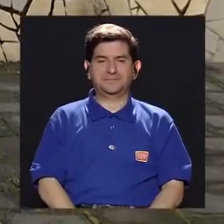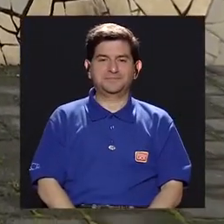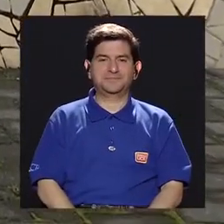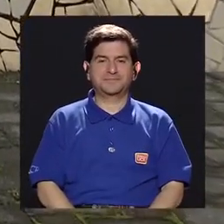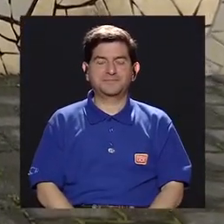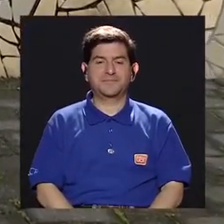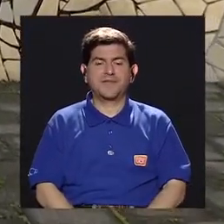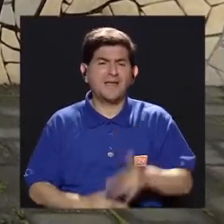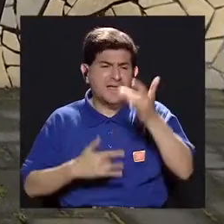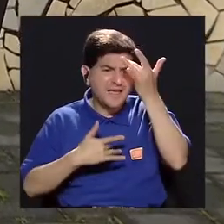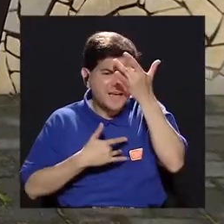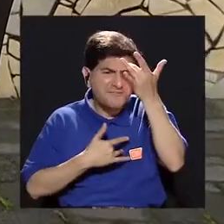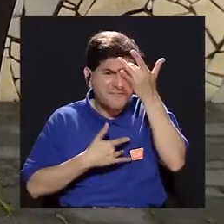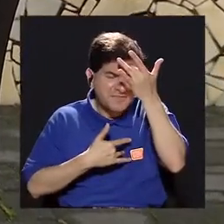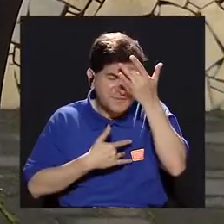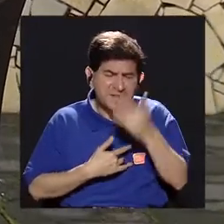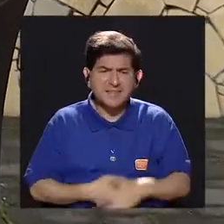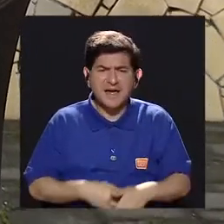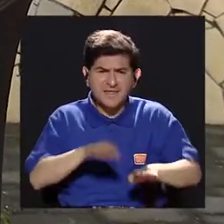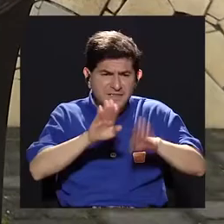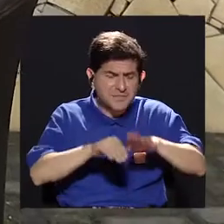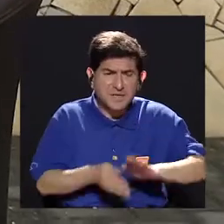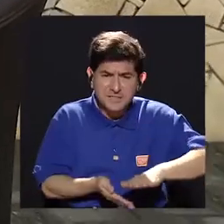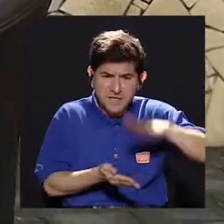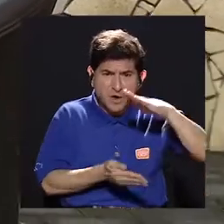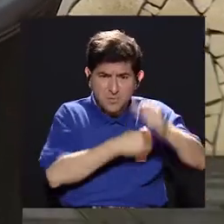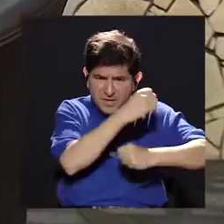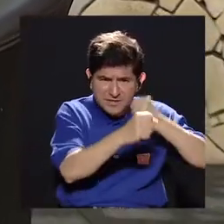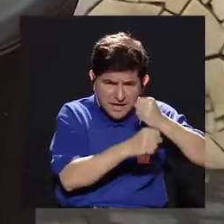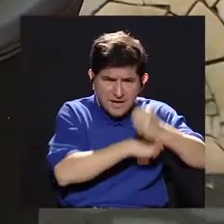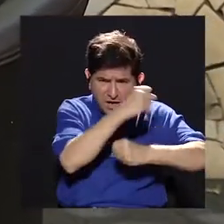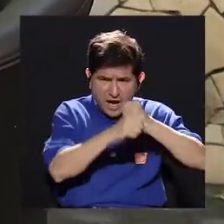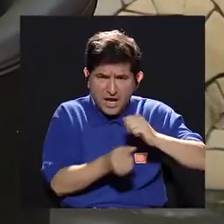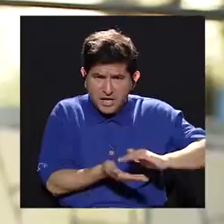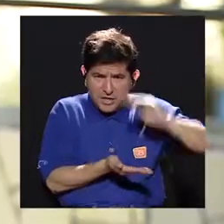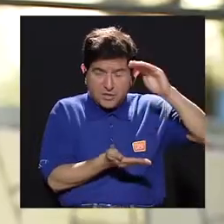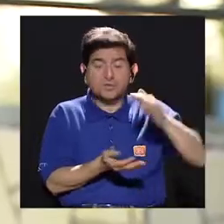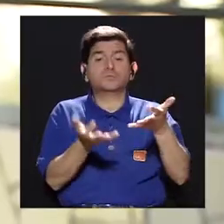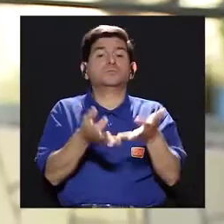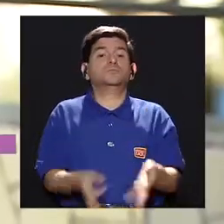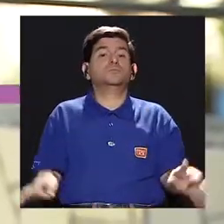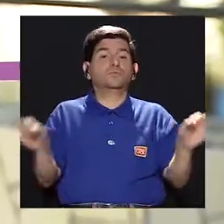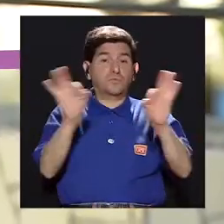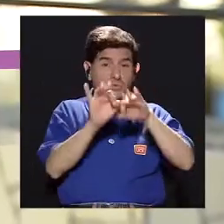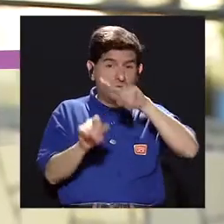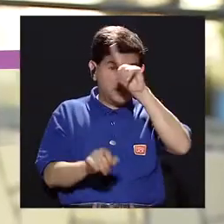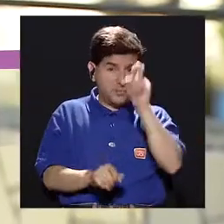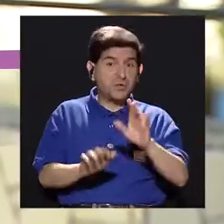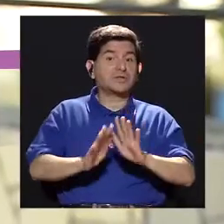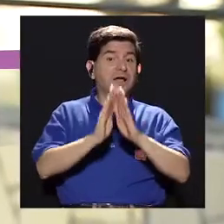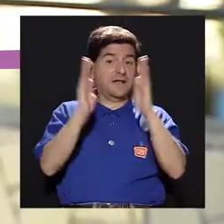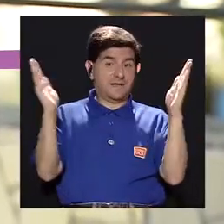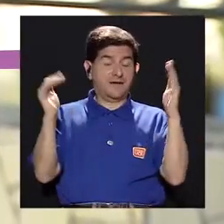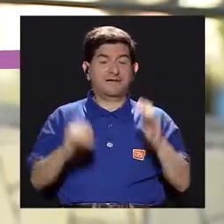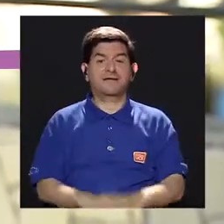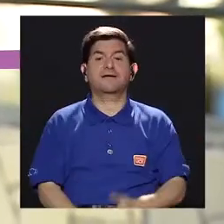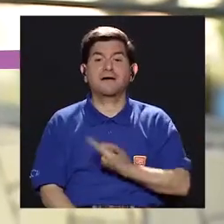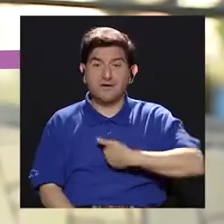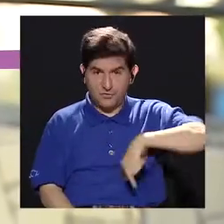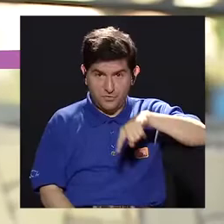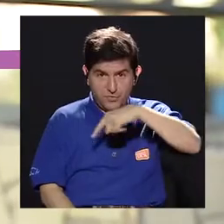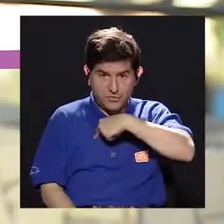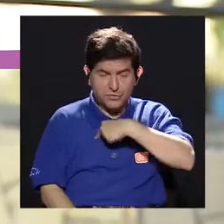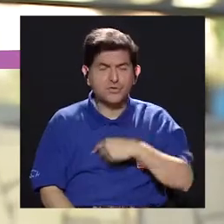Vanessa, ¿las enfermedades de los pies aumentan con la edad? Es muy importante eso, aclararlo, porque